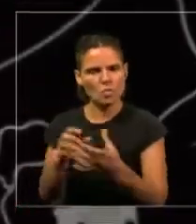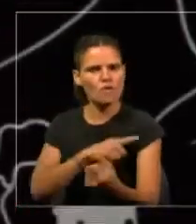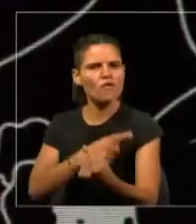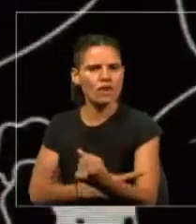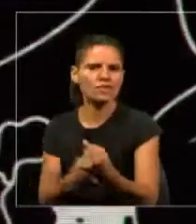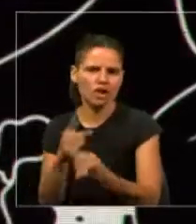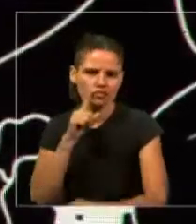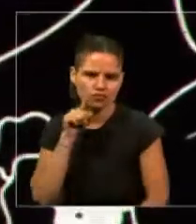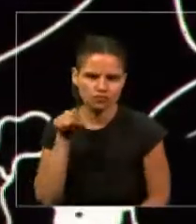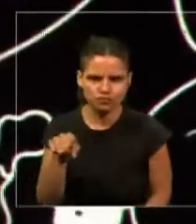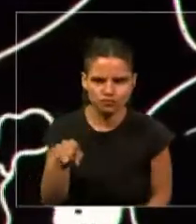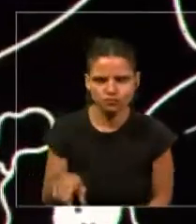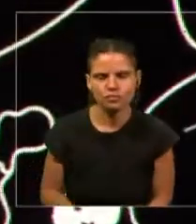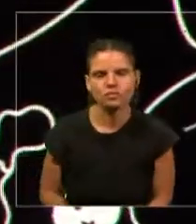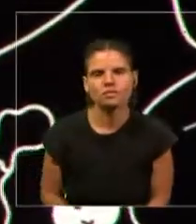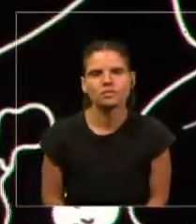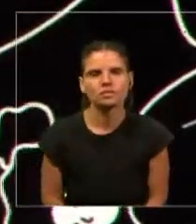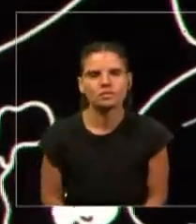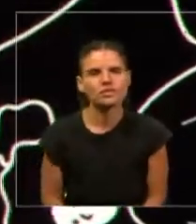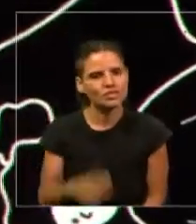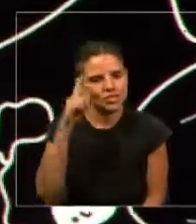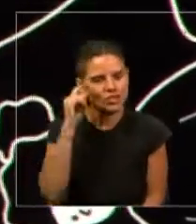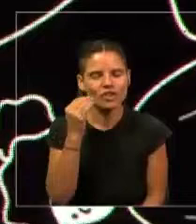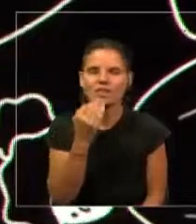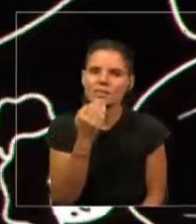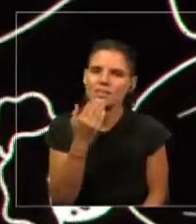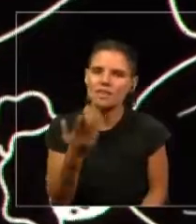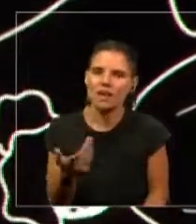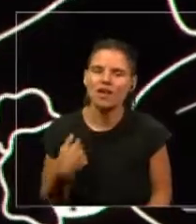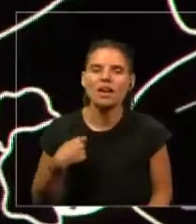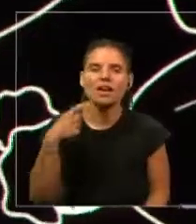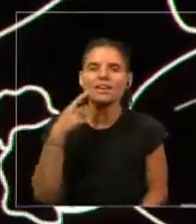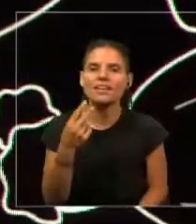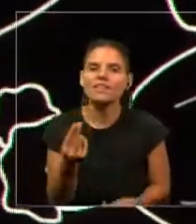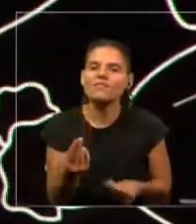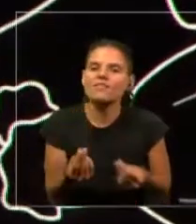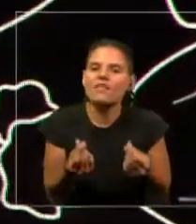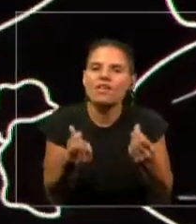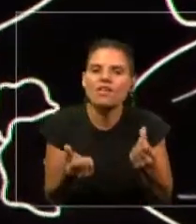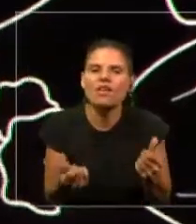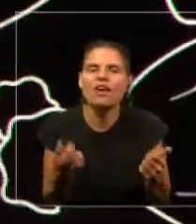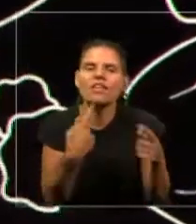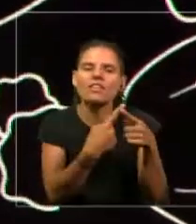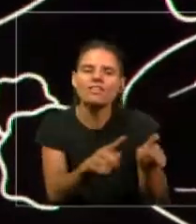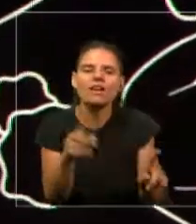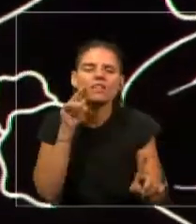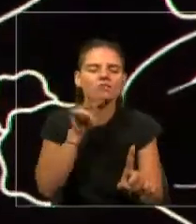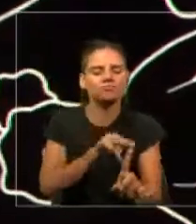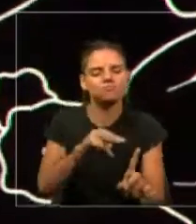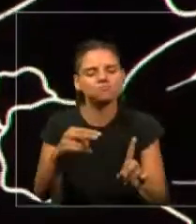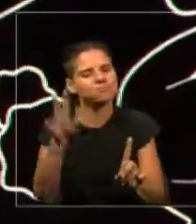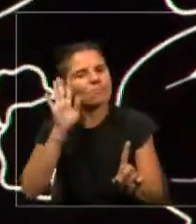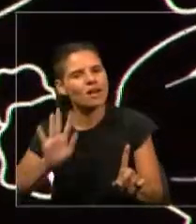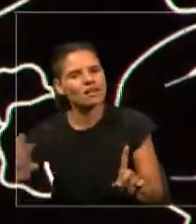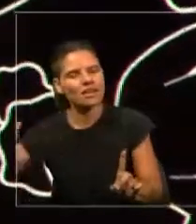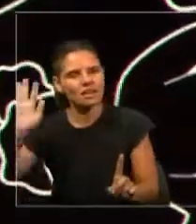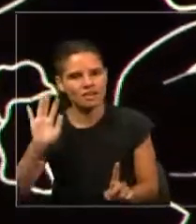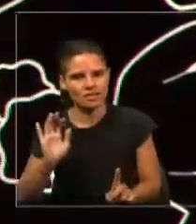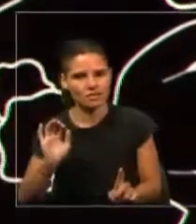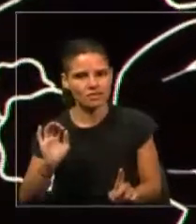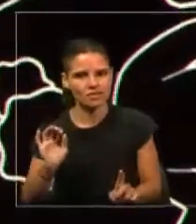tiene. Yo creo que es tiempo también de valorar otros imaginarios,